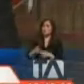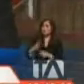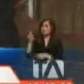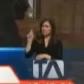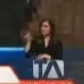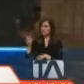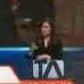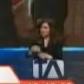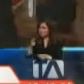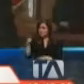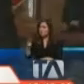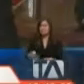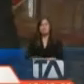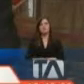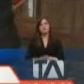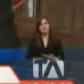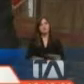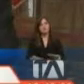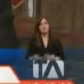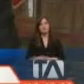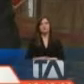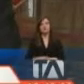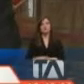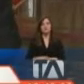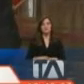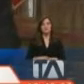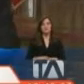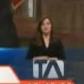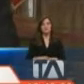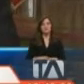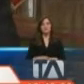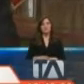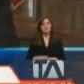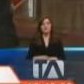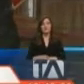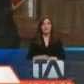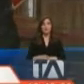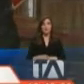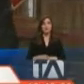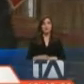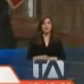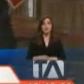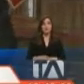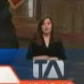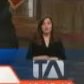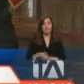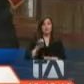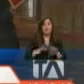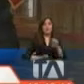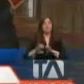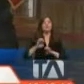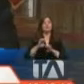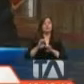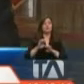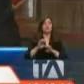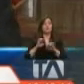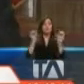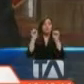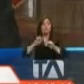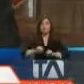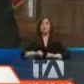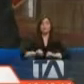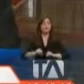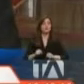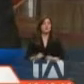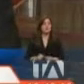de la República, en otras palabras, presente su renuncia, y se analiza también la